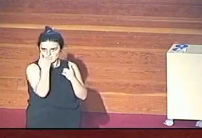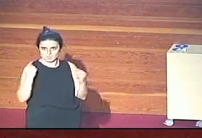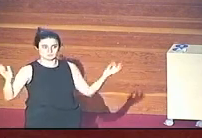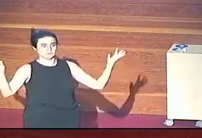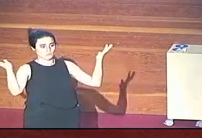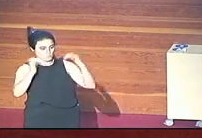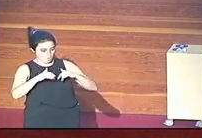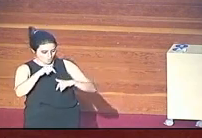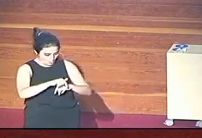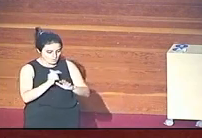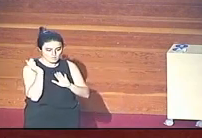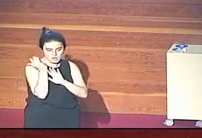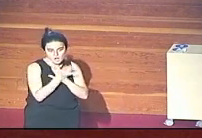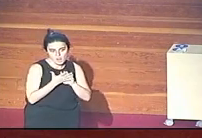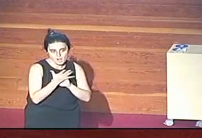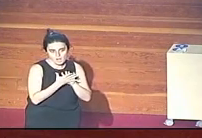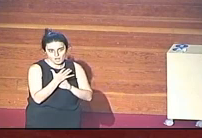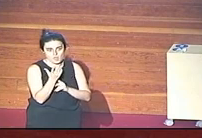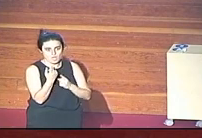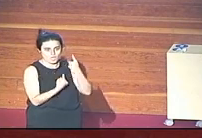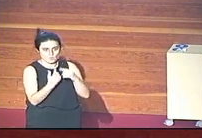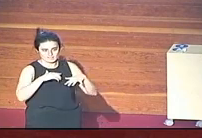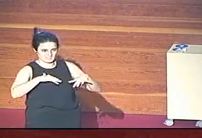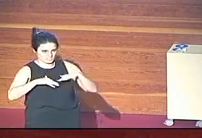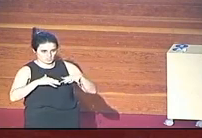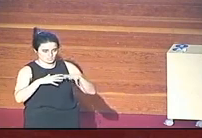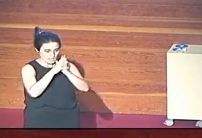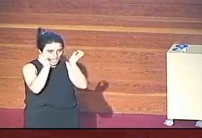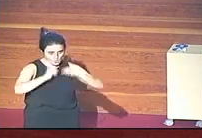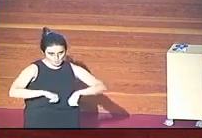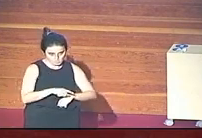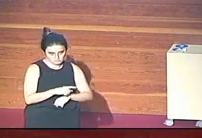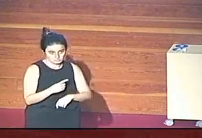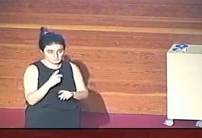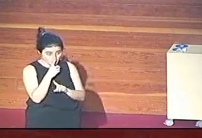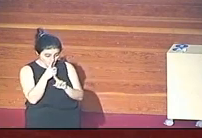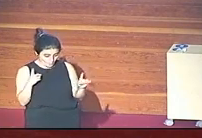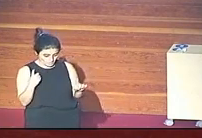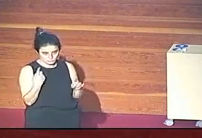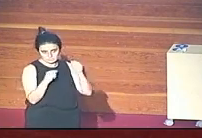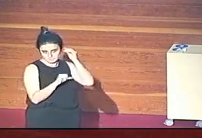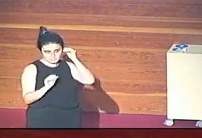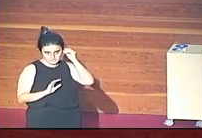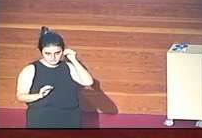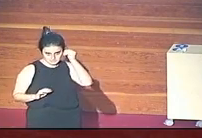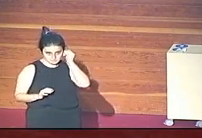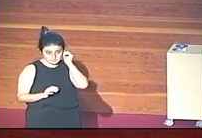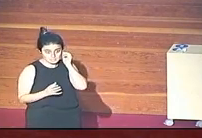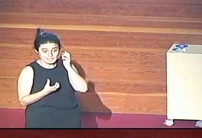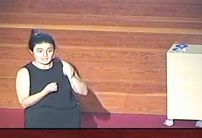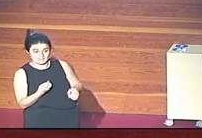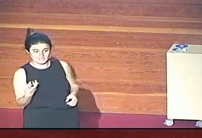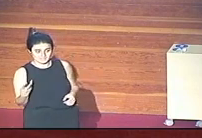y se ponían bueno pues de acuerdo en algunas acciones una semana al año dábamos noticias pero el resto del año